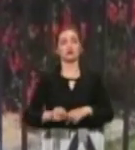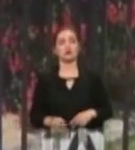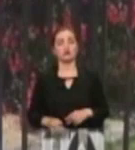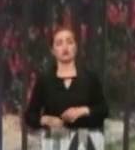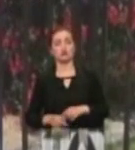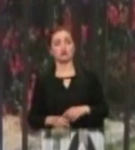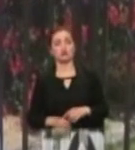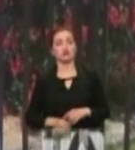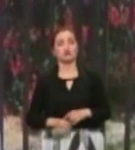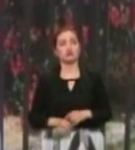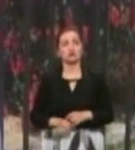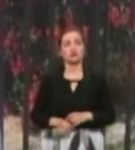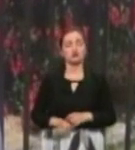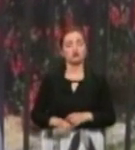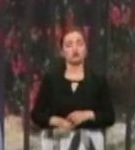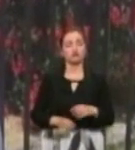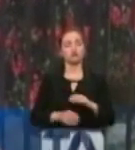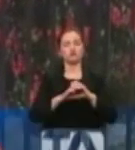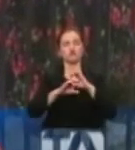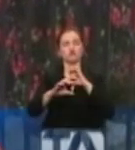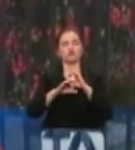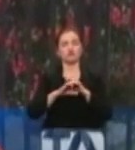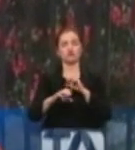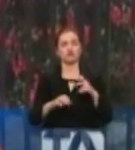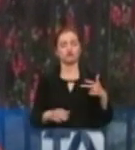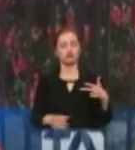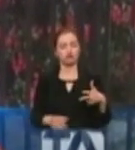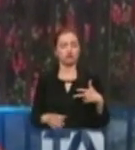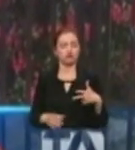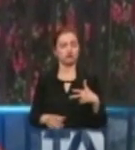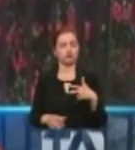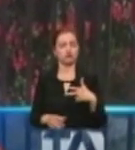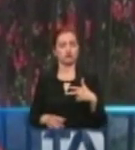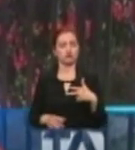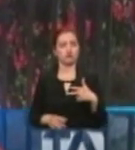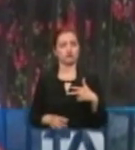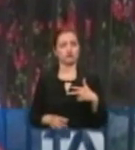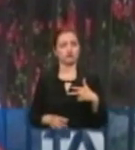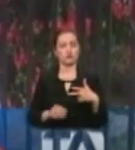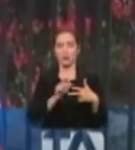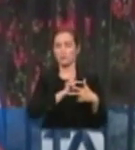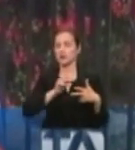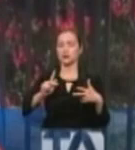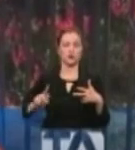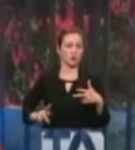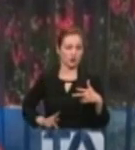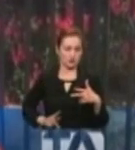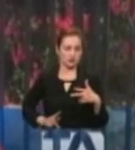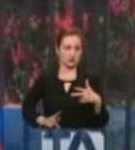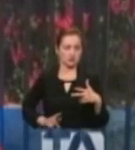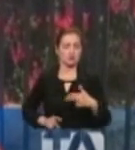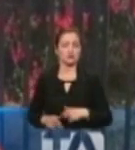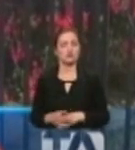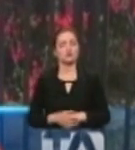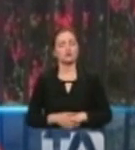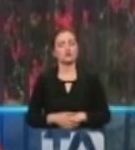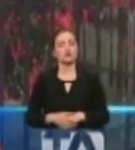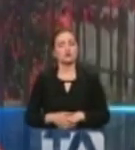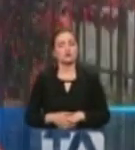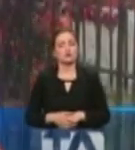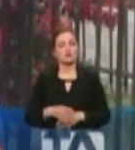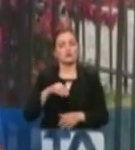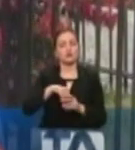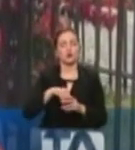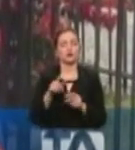bus regresaba de una entrega de un compromiso particular. Efectivamente, el bus habría estado